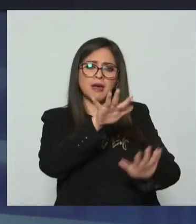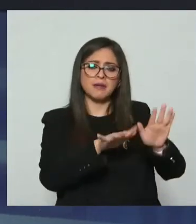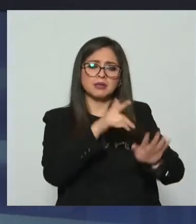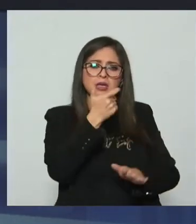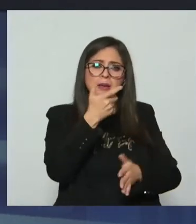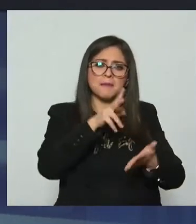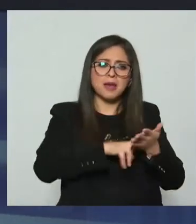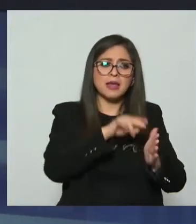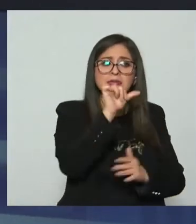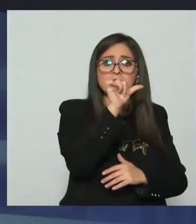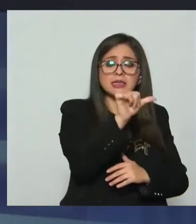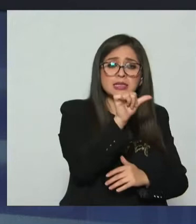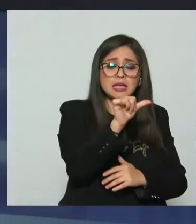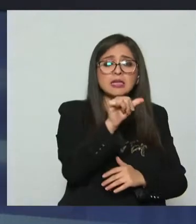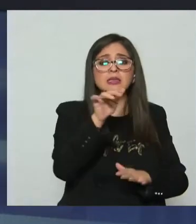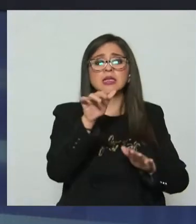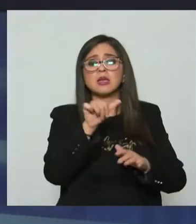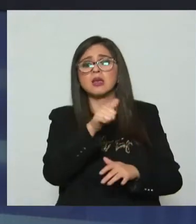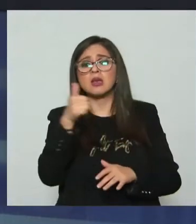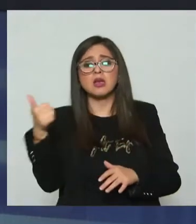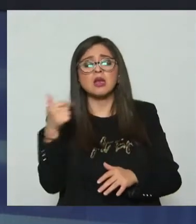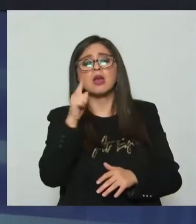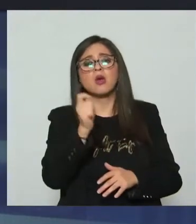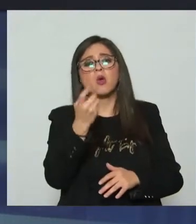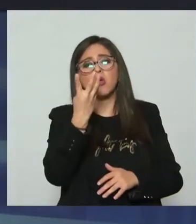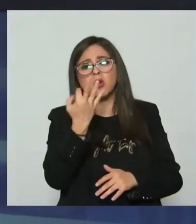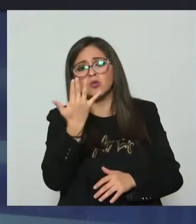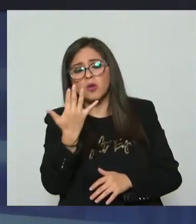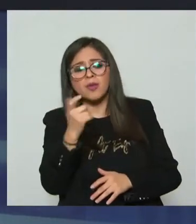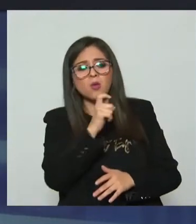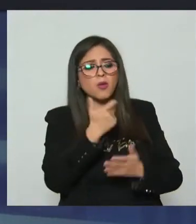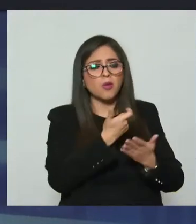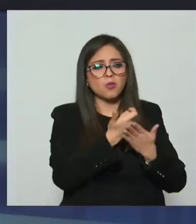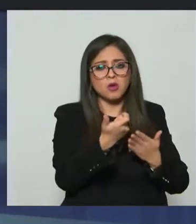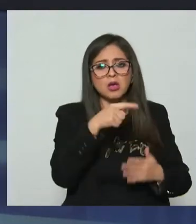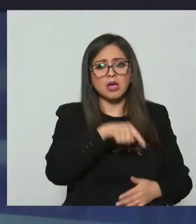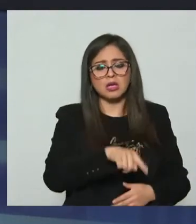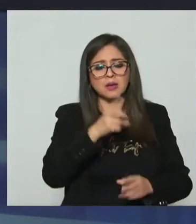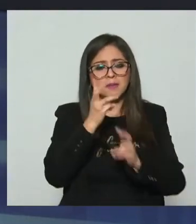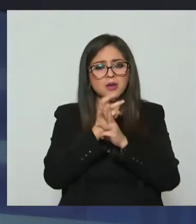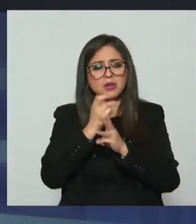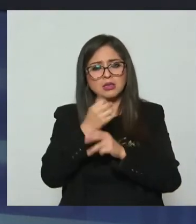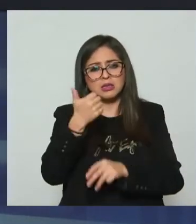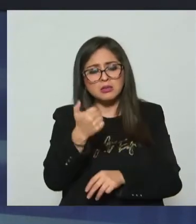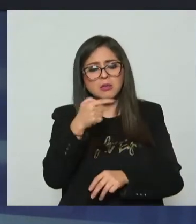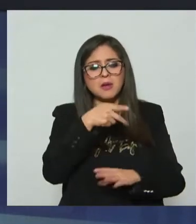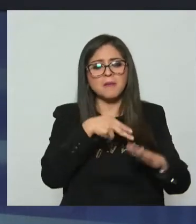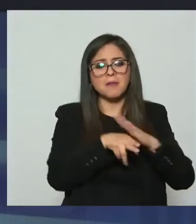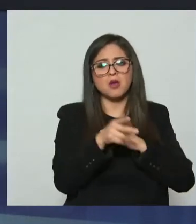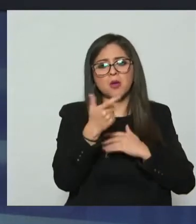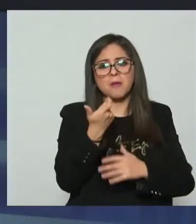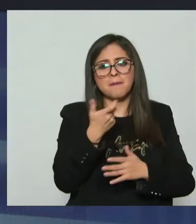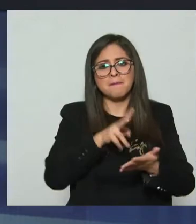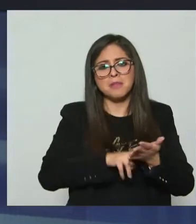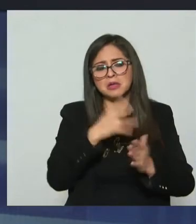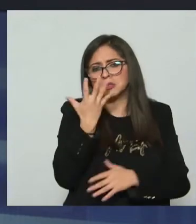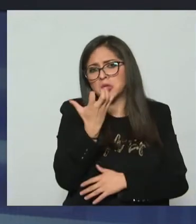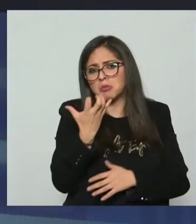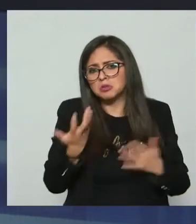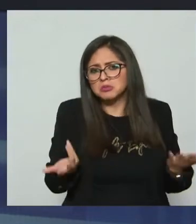pesos. En las ciudades de 4.50 el transporte concesionado. El Metrobús es de 6 pesos, el metro es de 5.